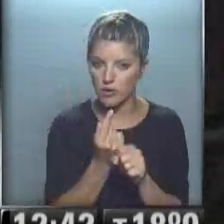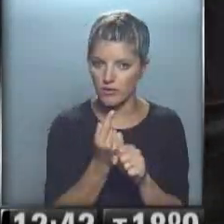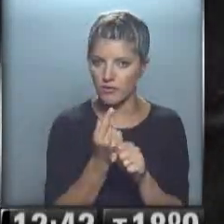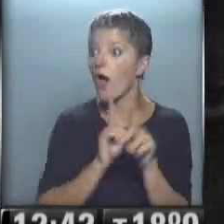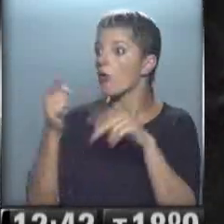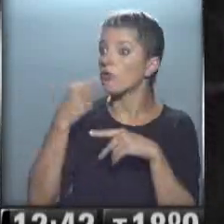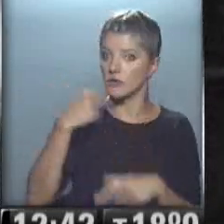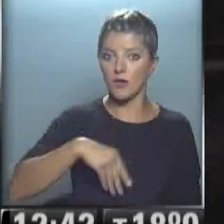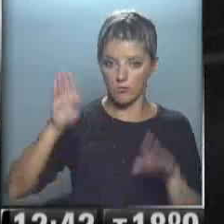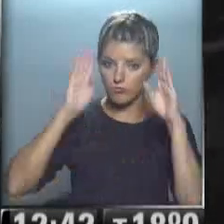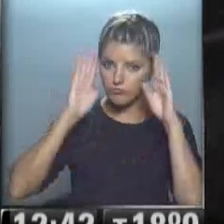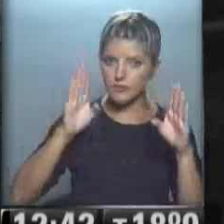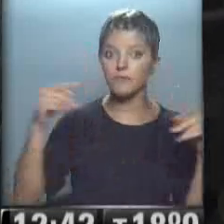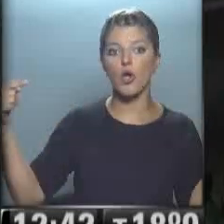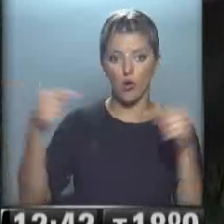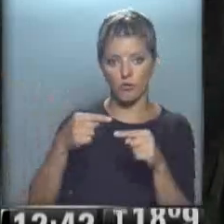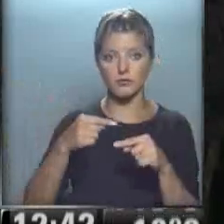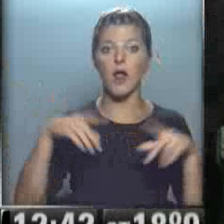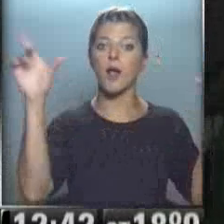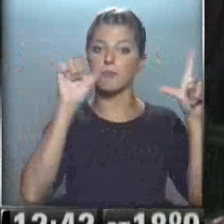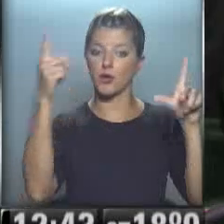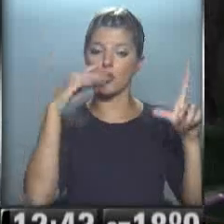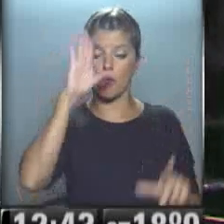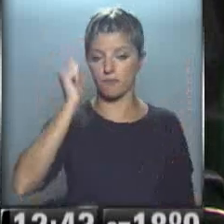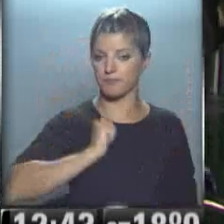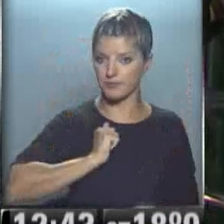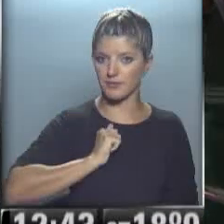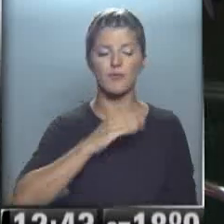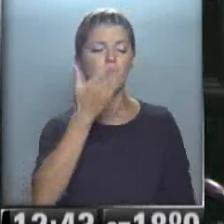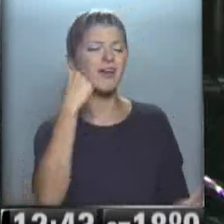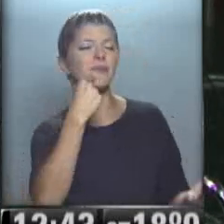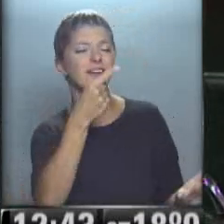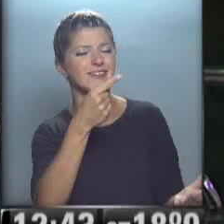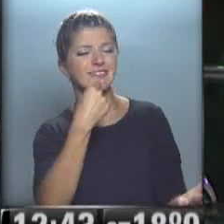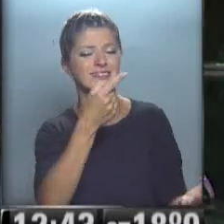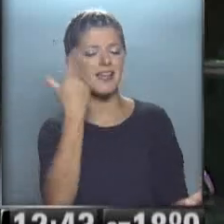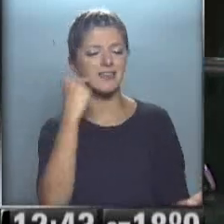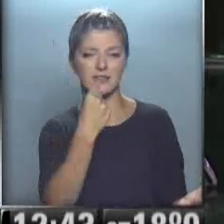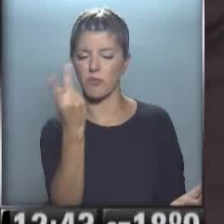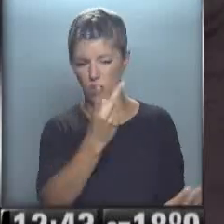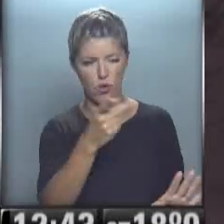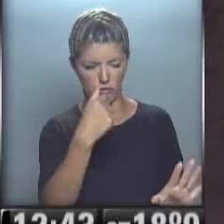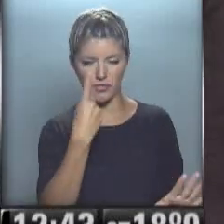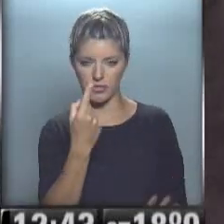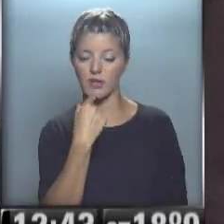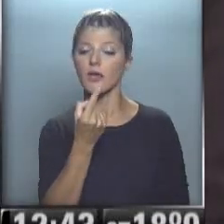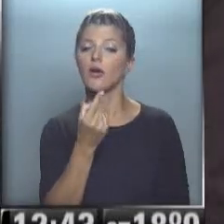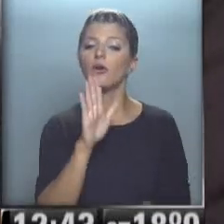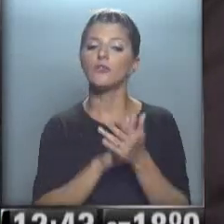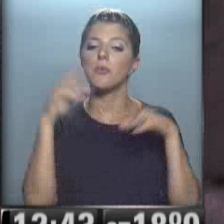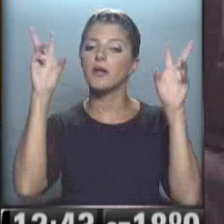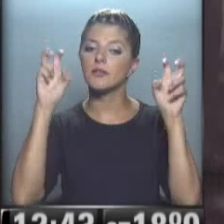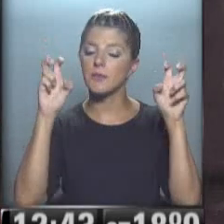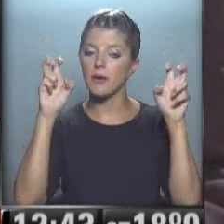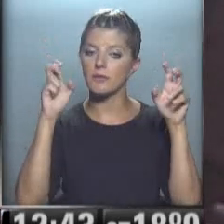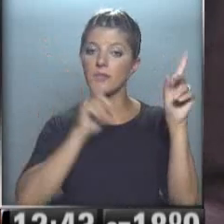objetivos Claro que están en contra del periodismo militante lo que acabas de mencionar en realidad lo mencionaron los dos el tema de cómo